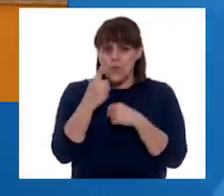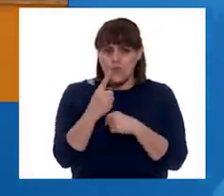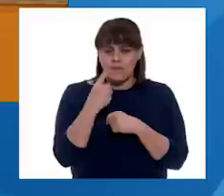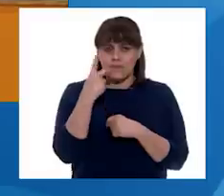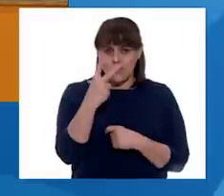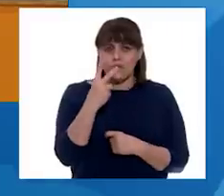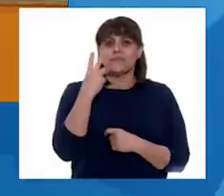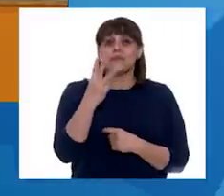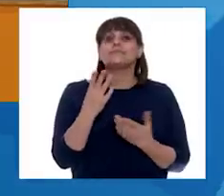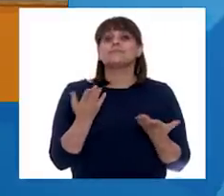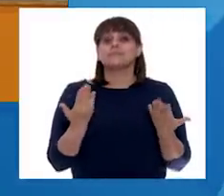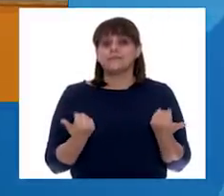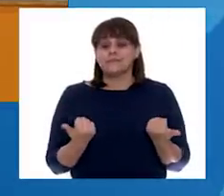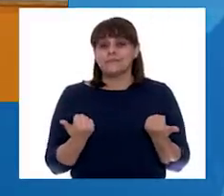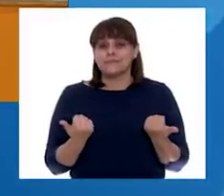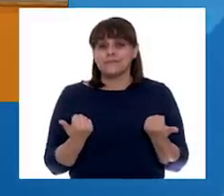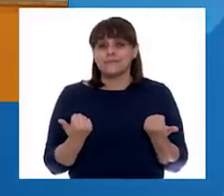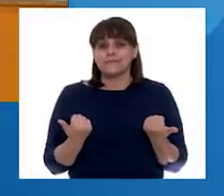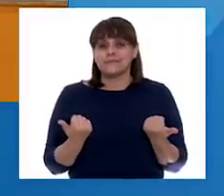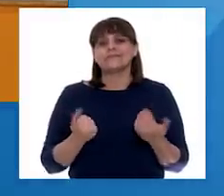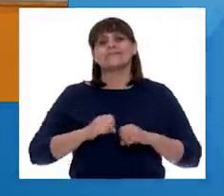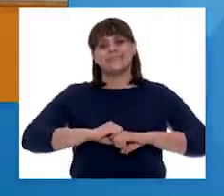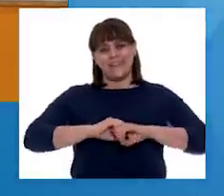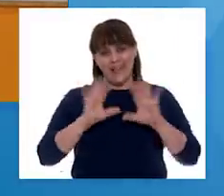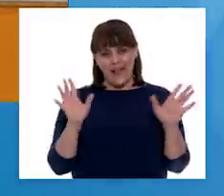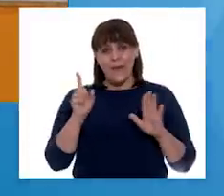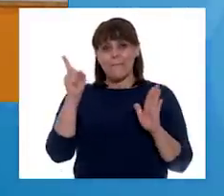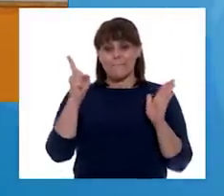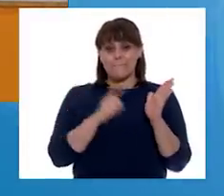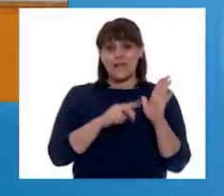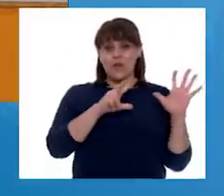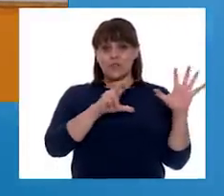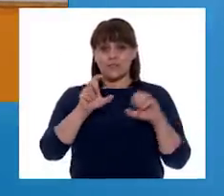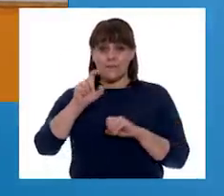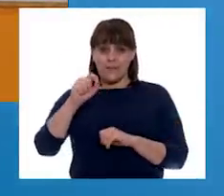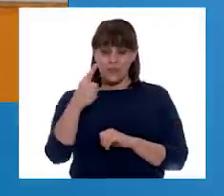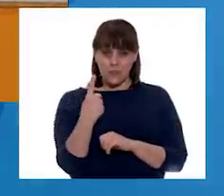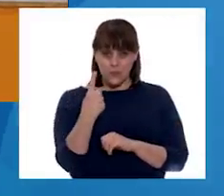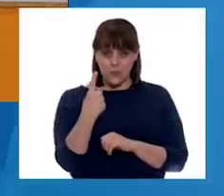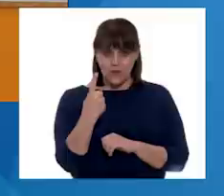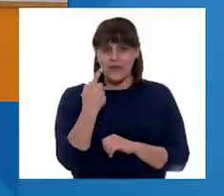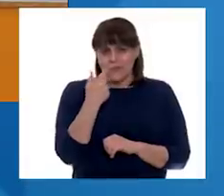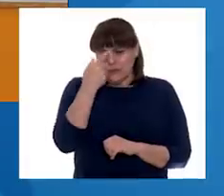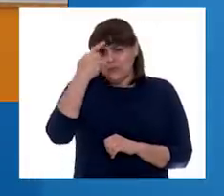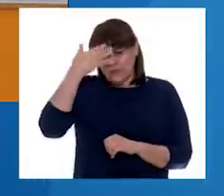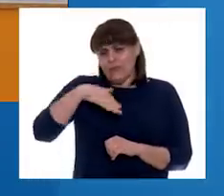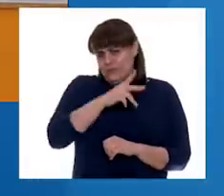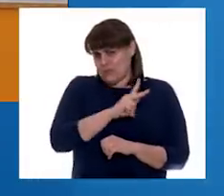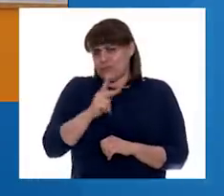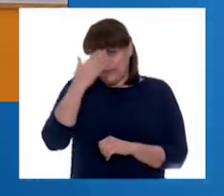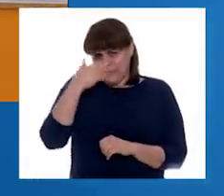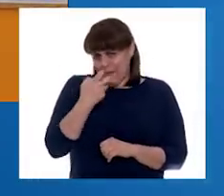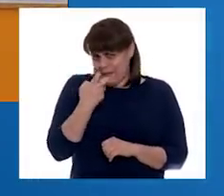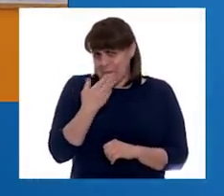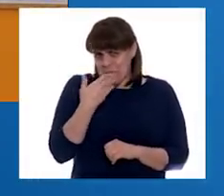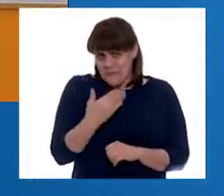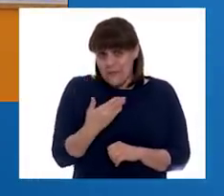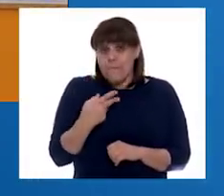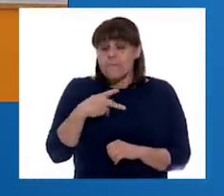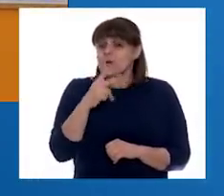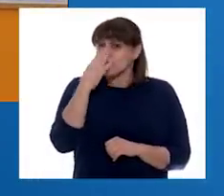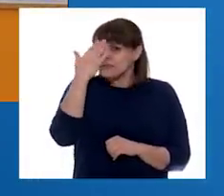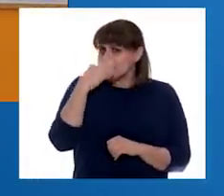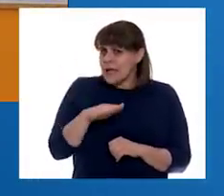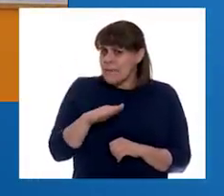2, 3. Pues claro, en 1821. Eso lo sabemos bien. Pero ¿sabían que este